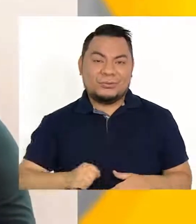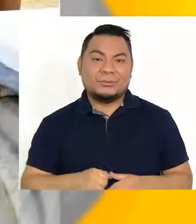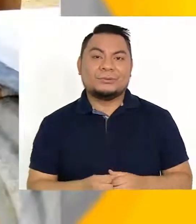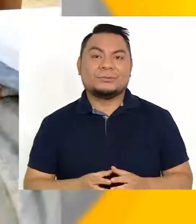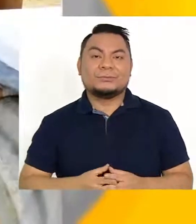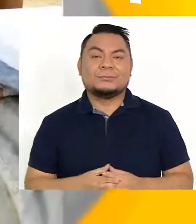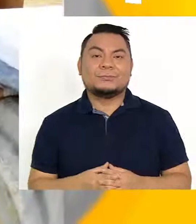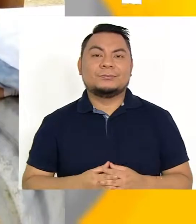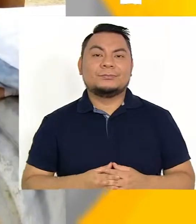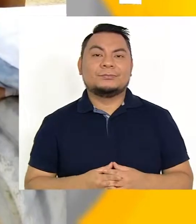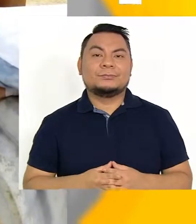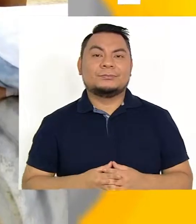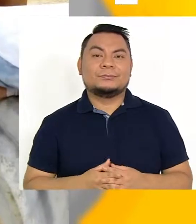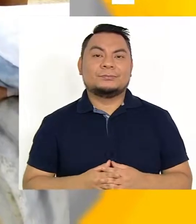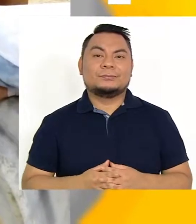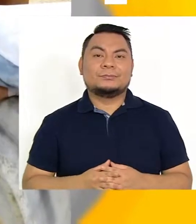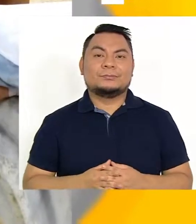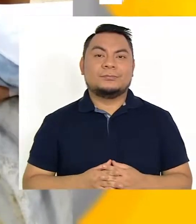hijos.